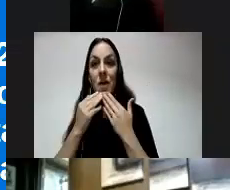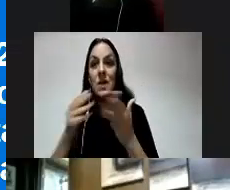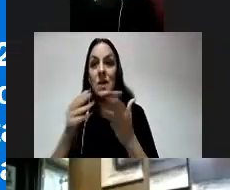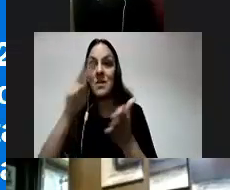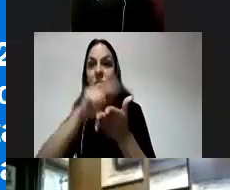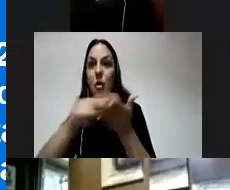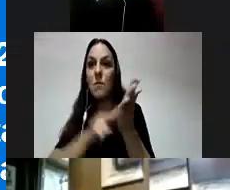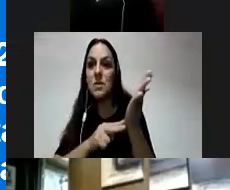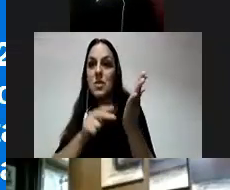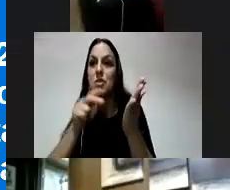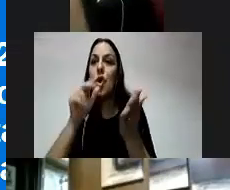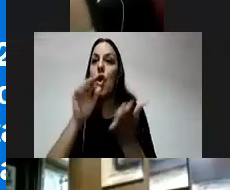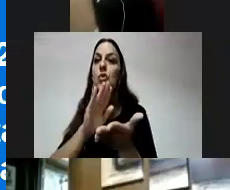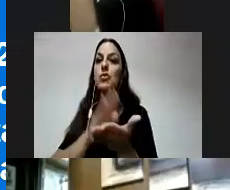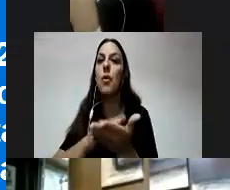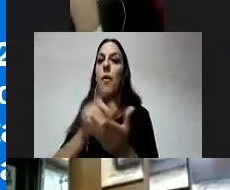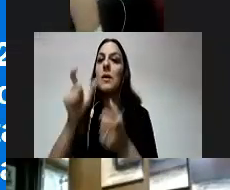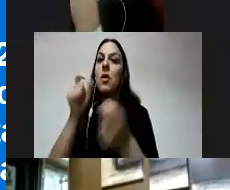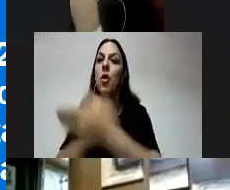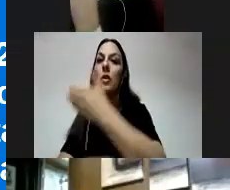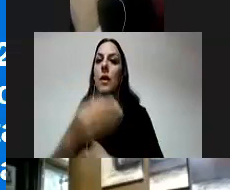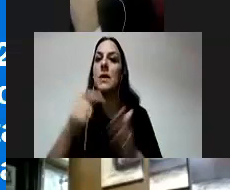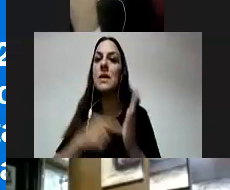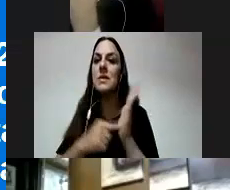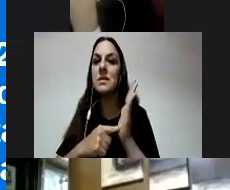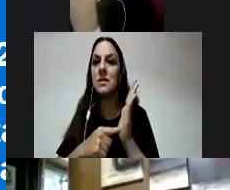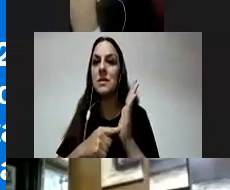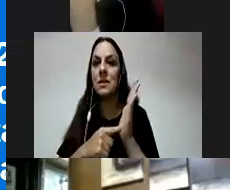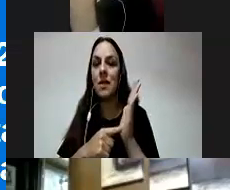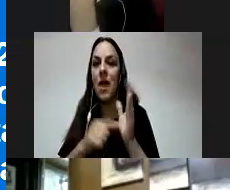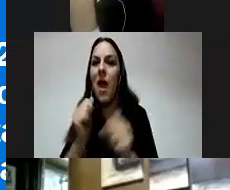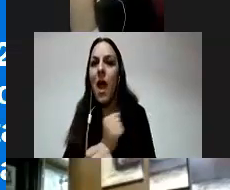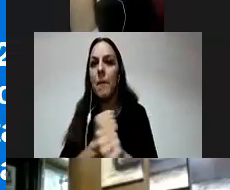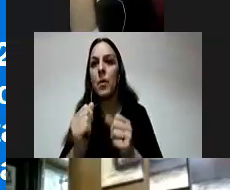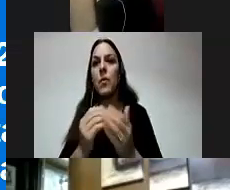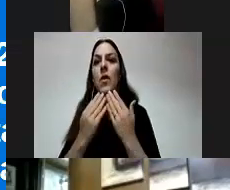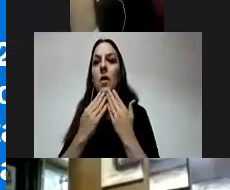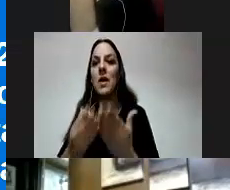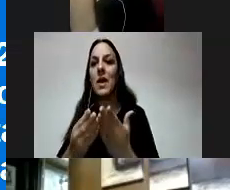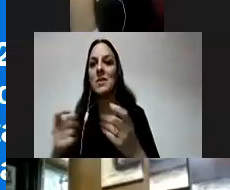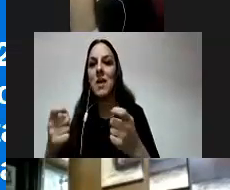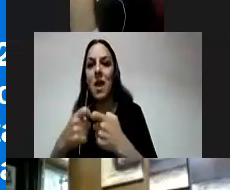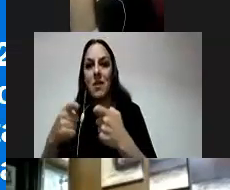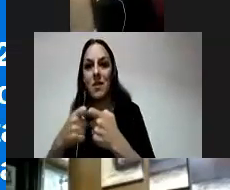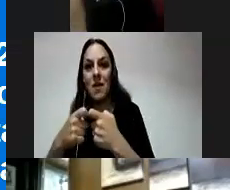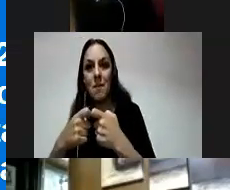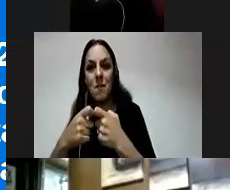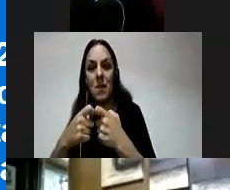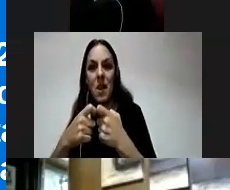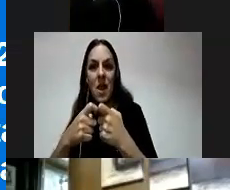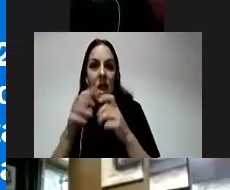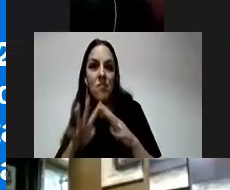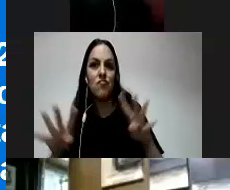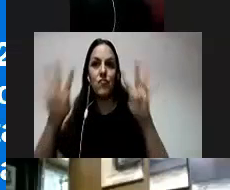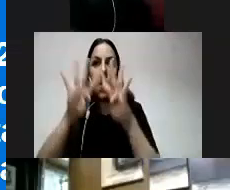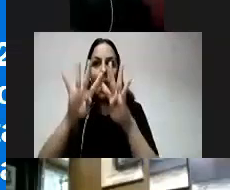y su protocolo facultativo, aprobado mediante resolución de la Asamblea General de Naciones Unidas el 13 de